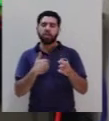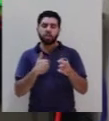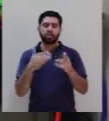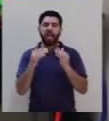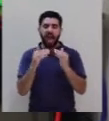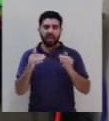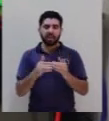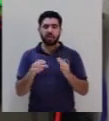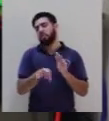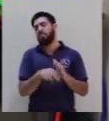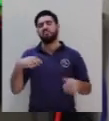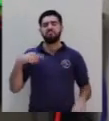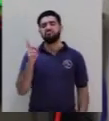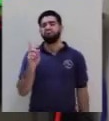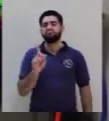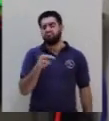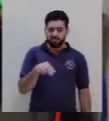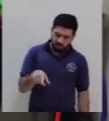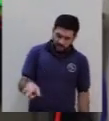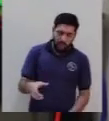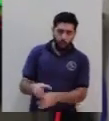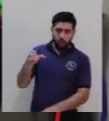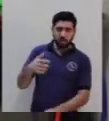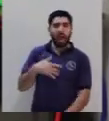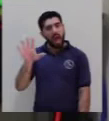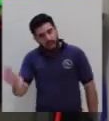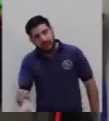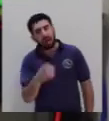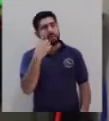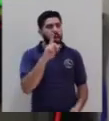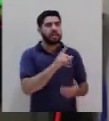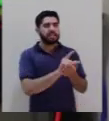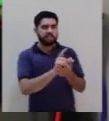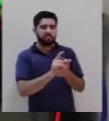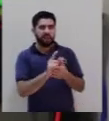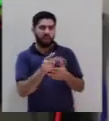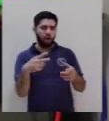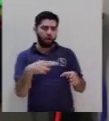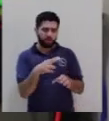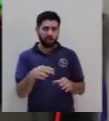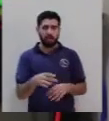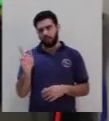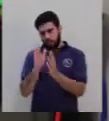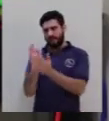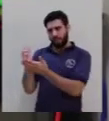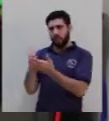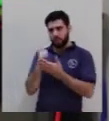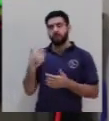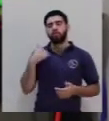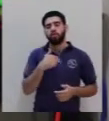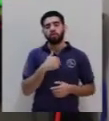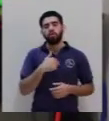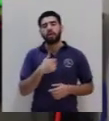veces voy caminando y en la calle encuentro una botella. Le voy a dar un uso. Entonces ahora, ¿me vas a ayudar? Uh-huh. Y